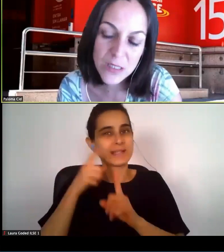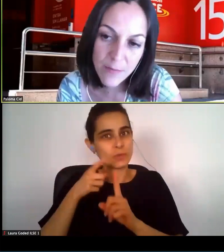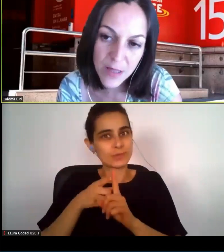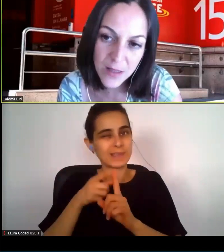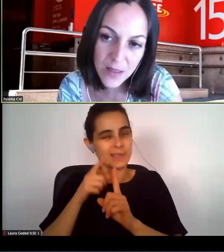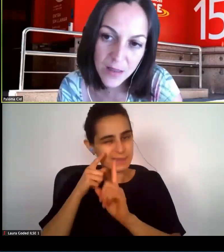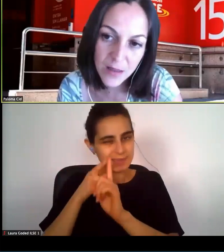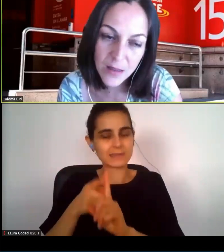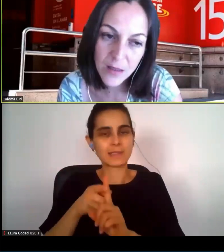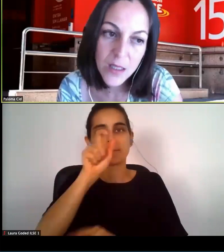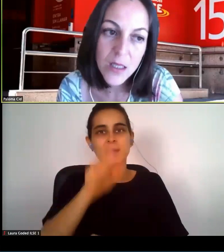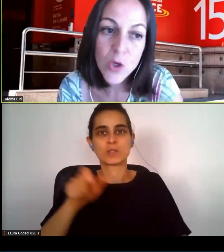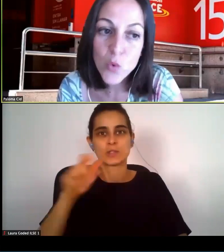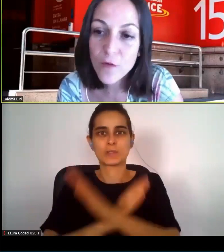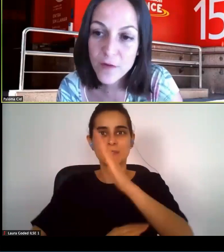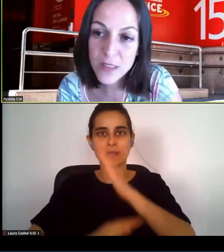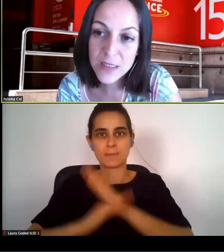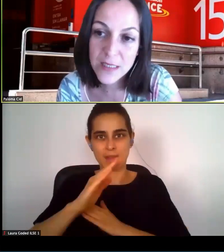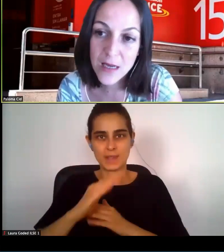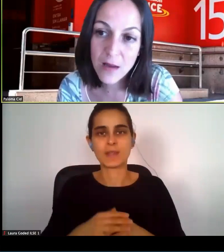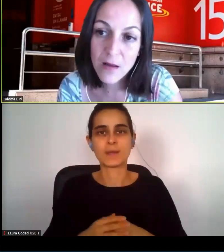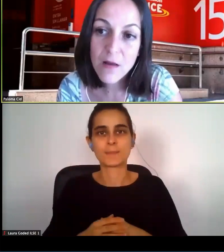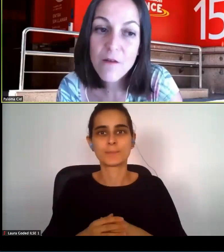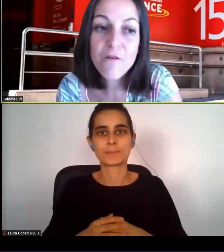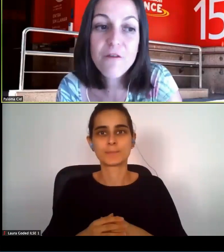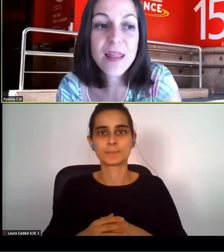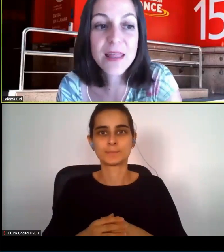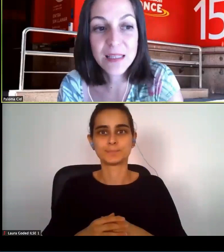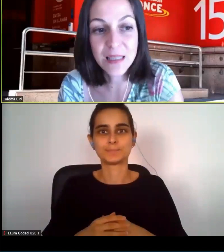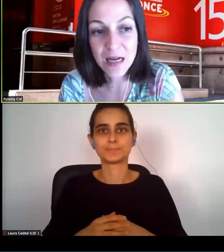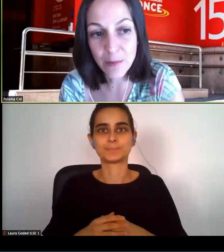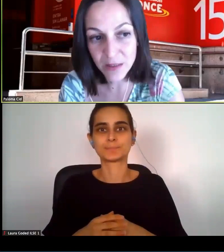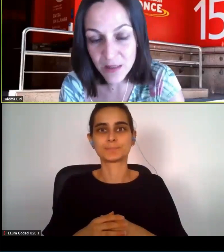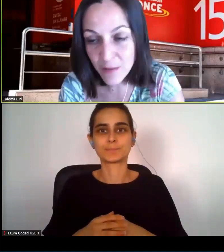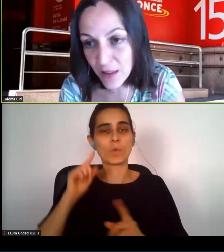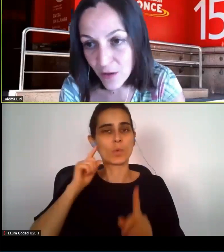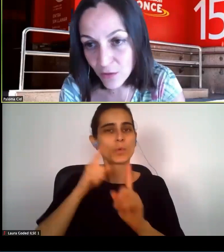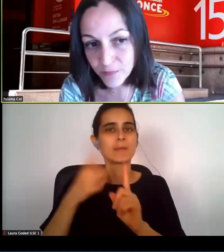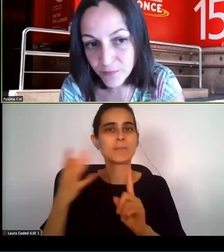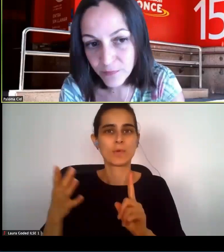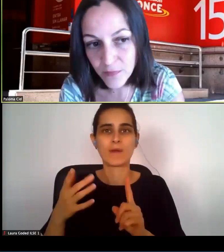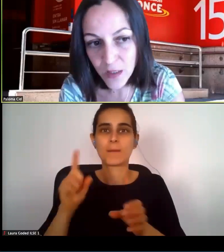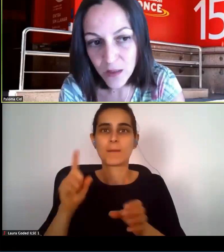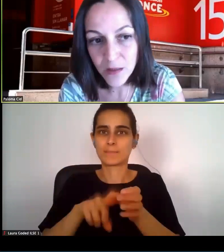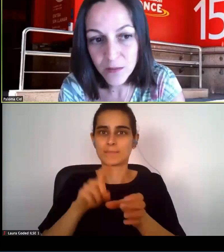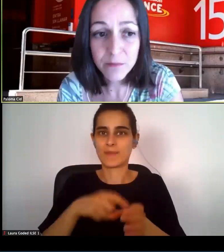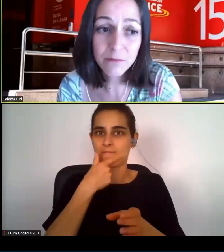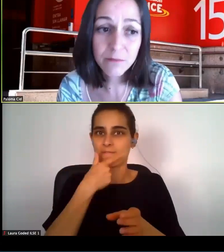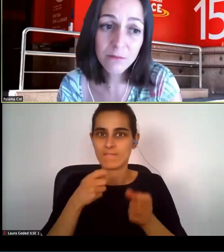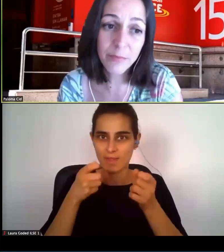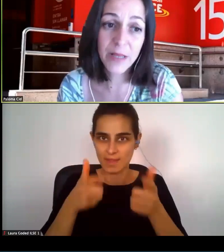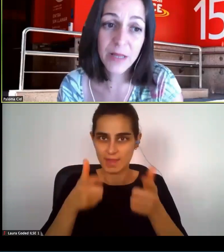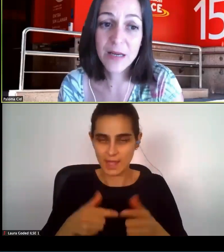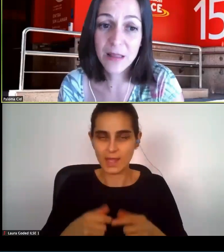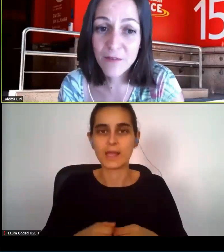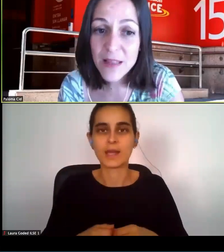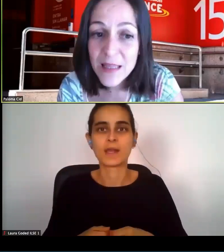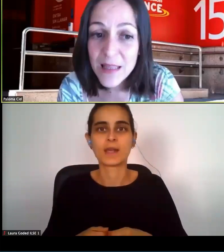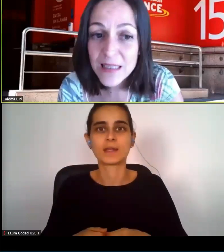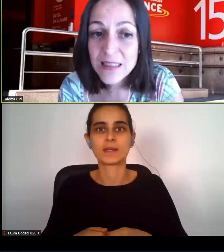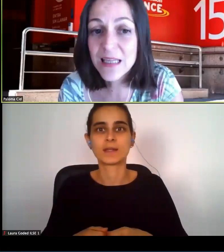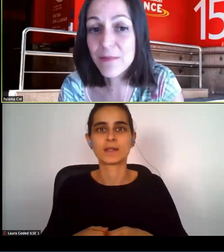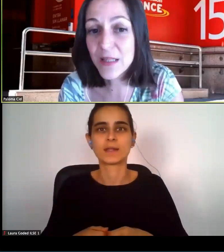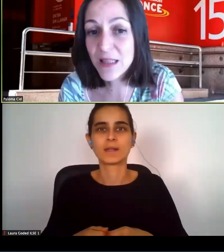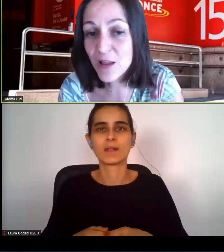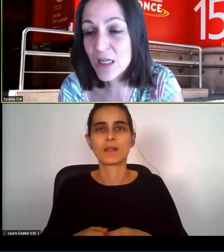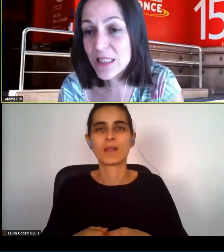con discapacidad y cuyo fin sea facilitar la participación, prevenir